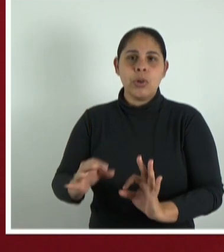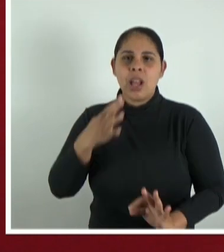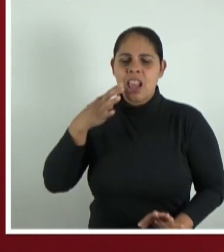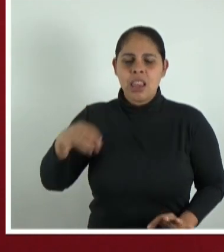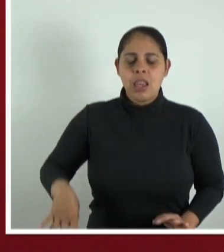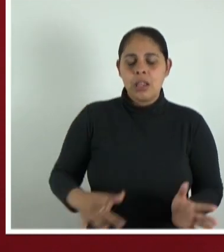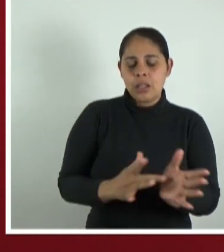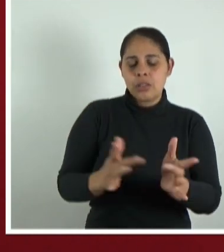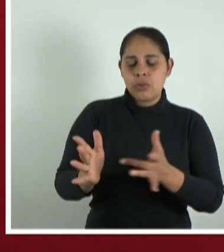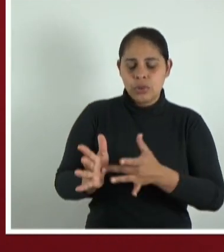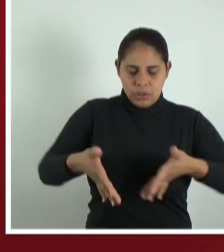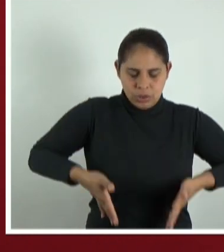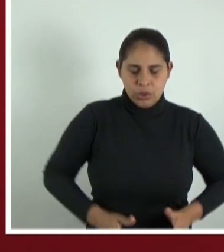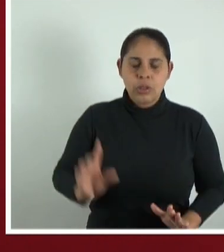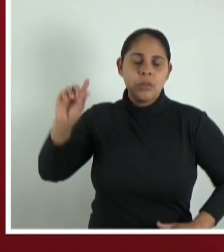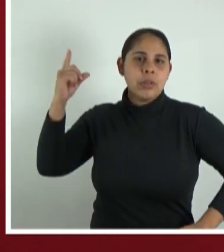Jesucristo, el Hijo de Dios.